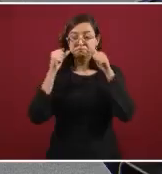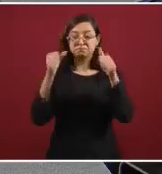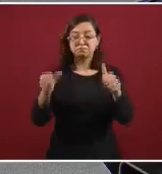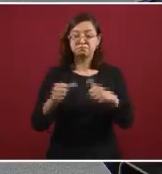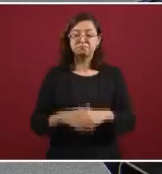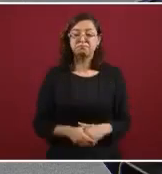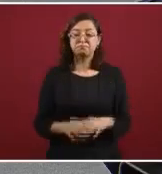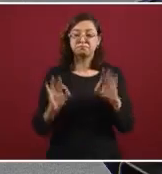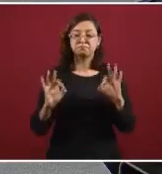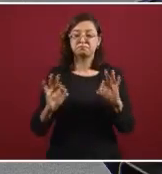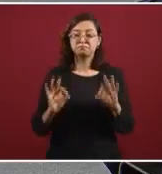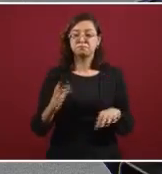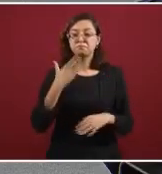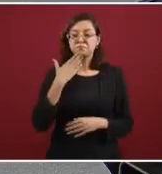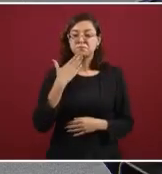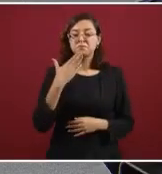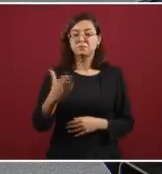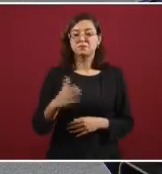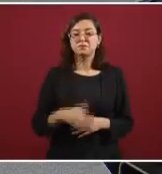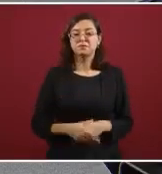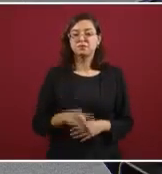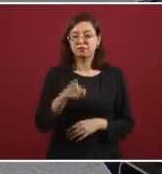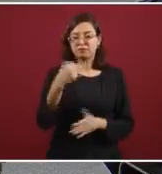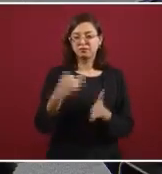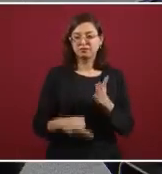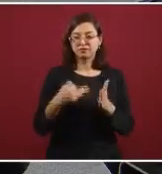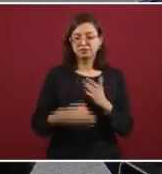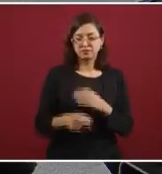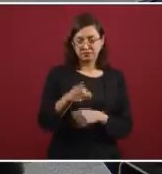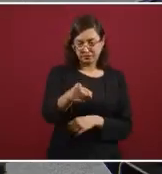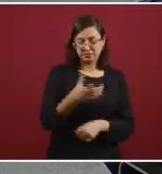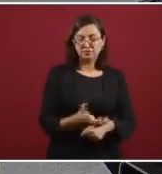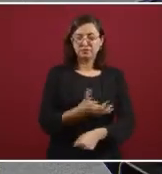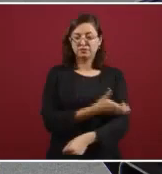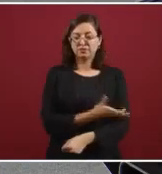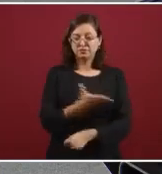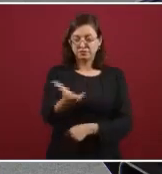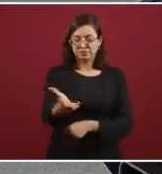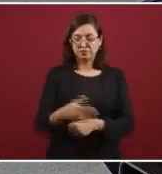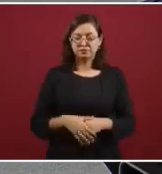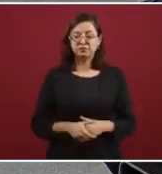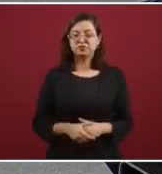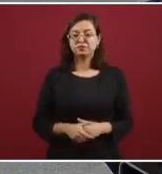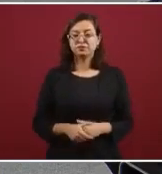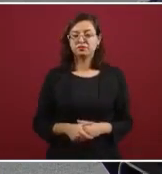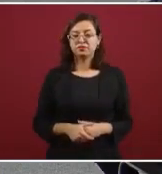Muy bien. Ah, no, pero quedó la compañera, porque nada más ella ya.